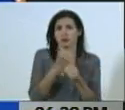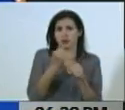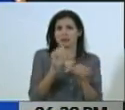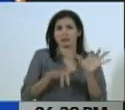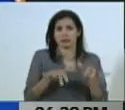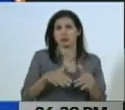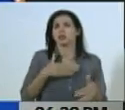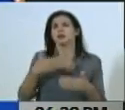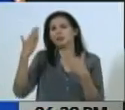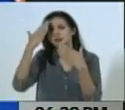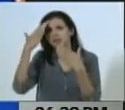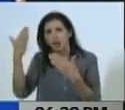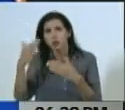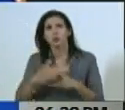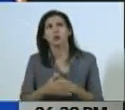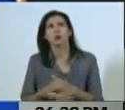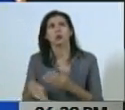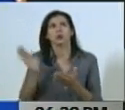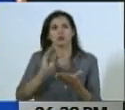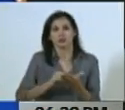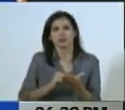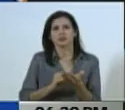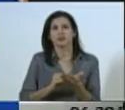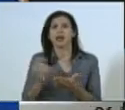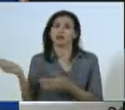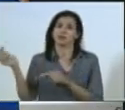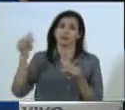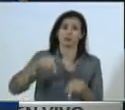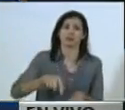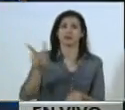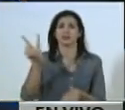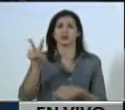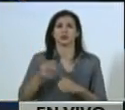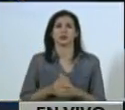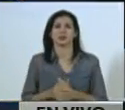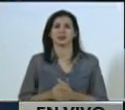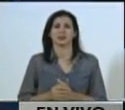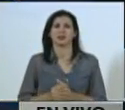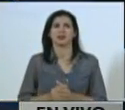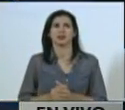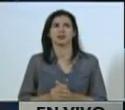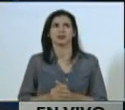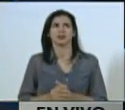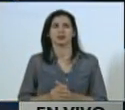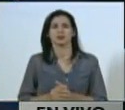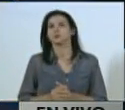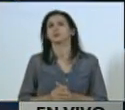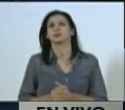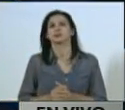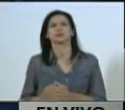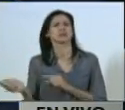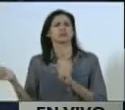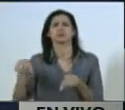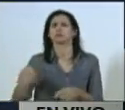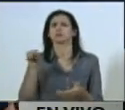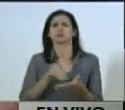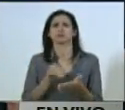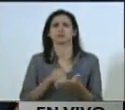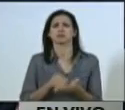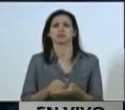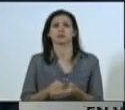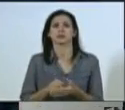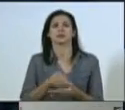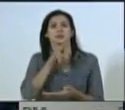quiero saludarle. He vuelto entonces a Venezuela. I am back today to the land of